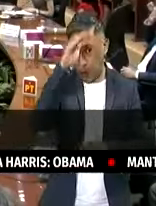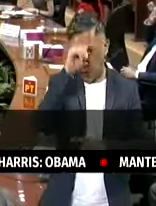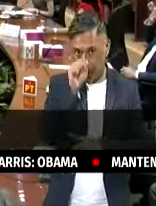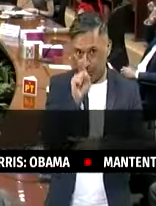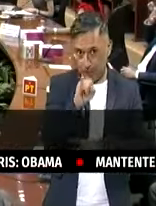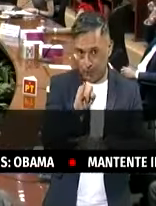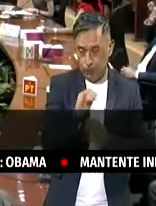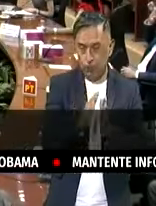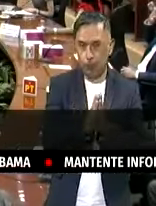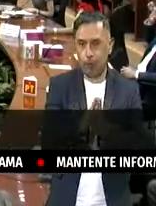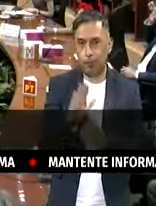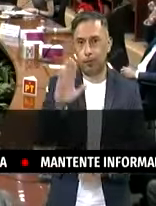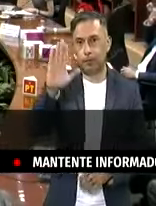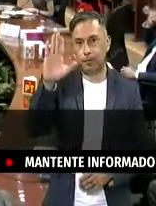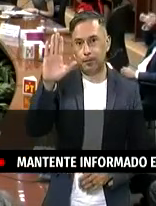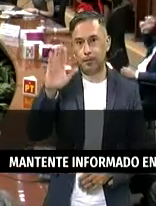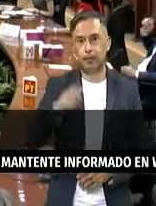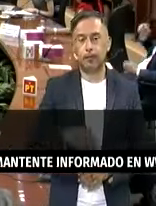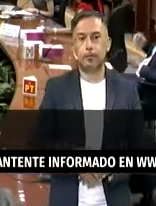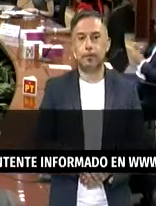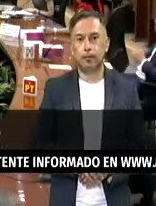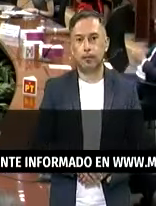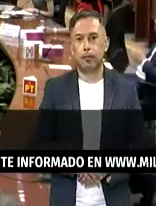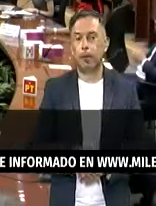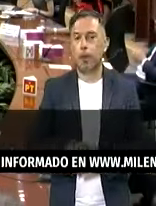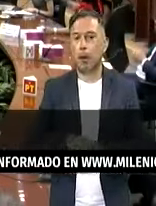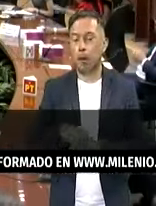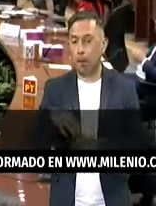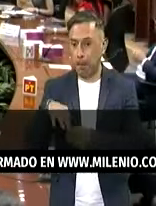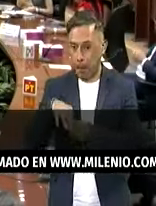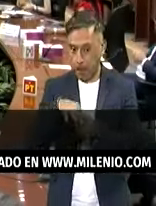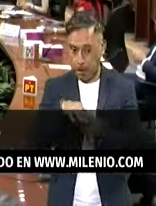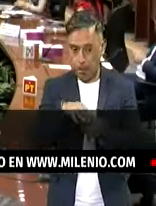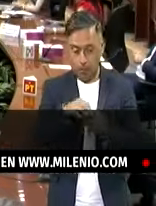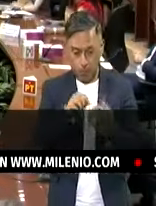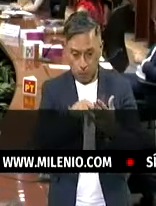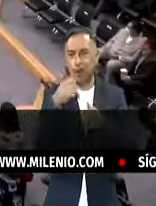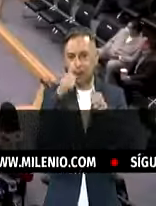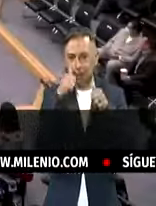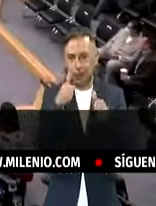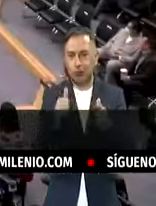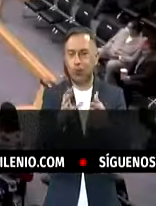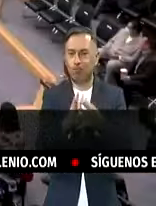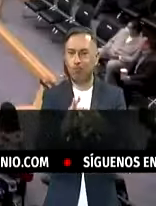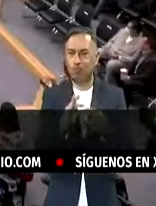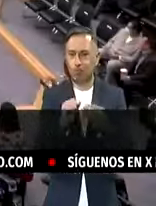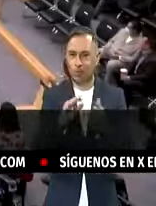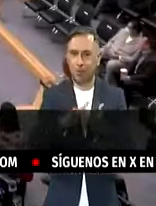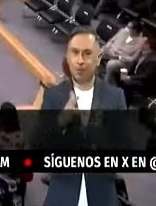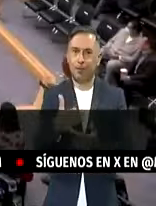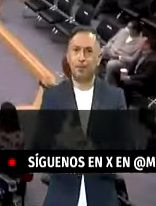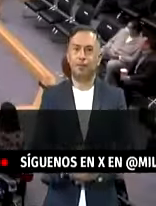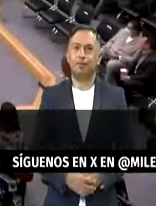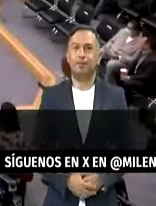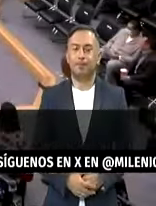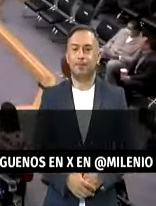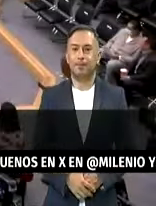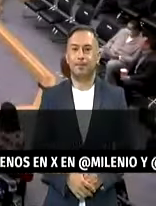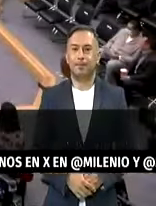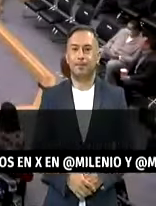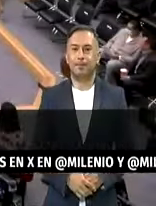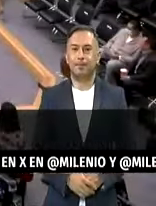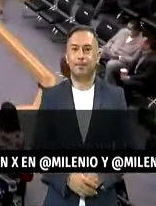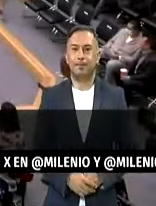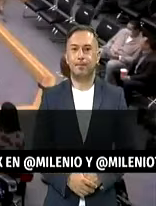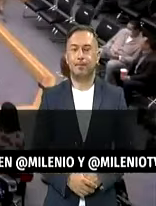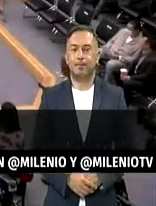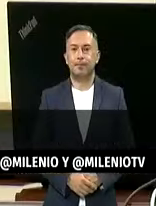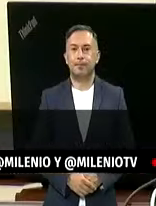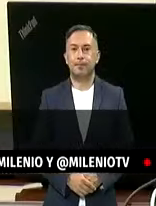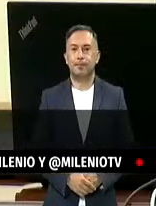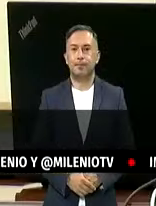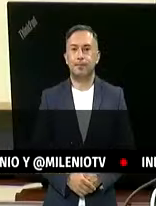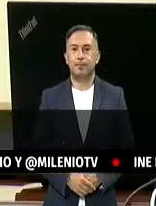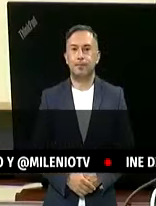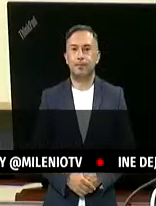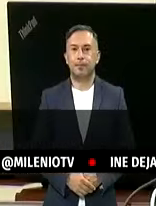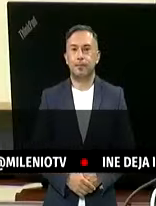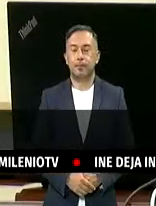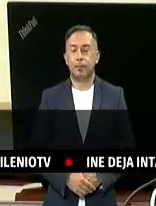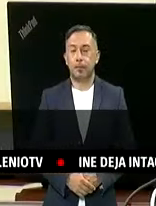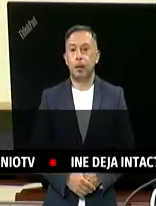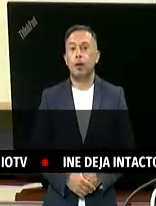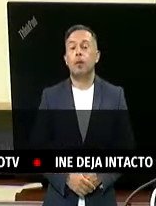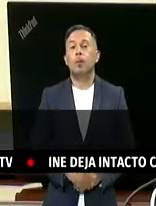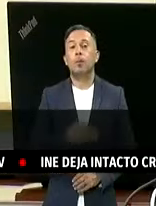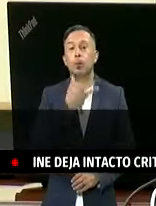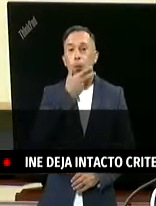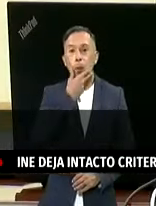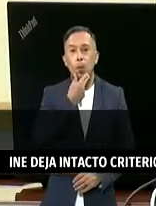sistema electoral. De 97 a la fecha, a partir de la reforma del 96, esto en cualquier legislatura ha